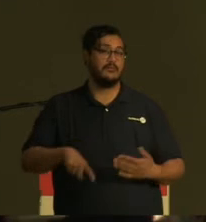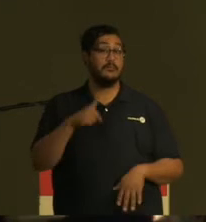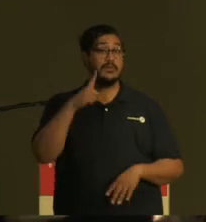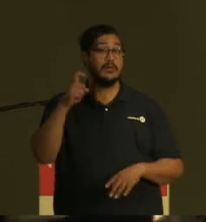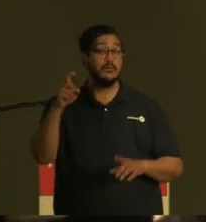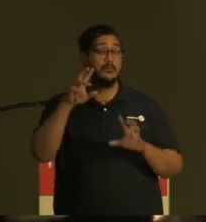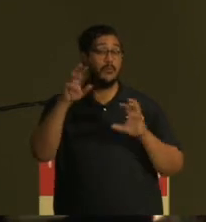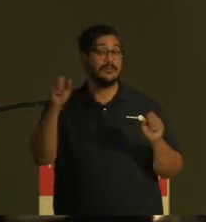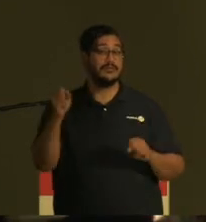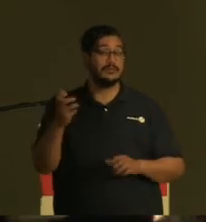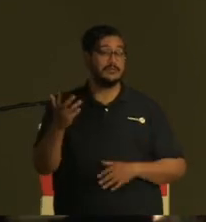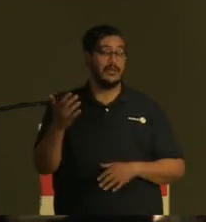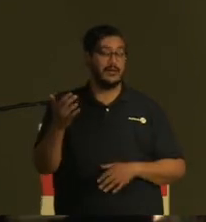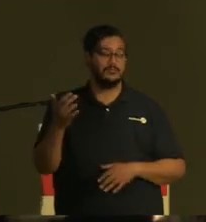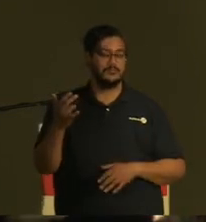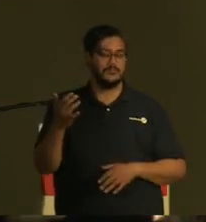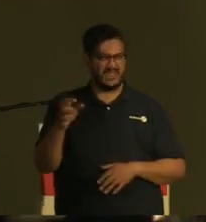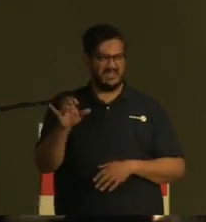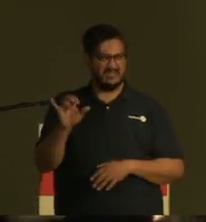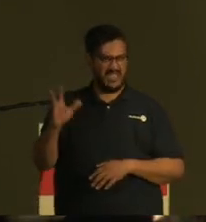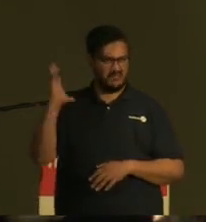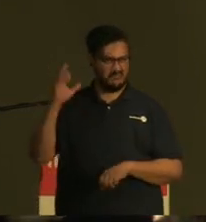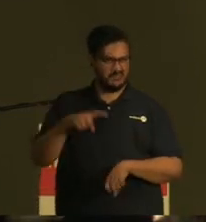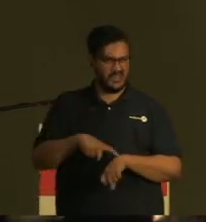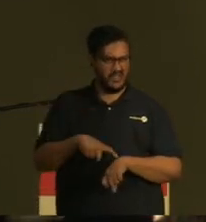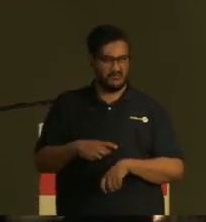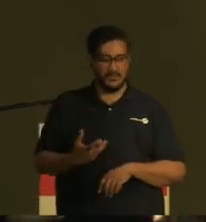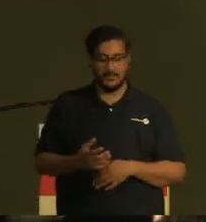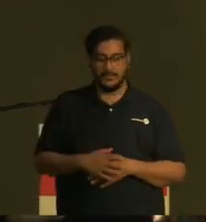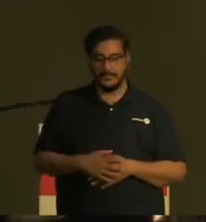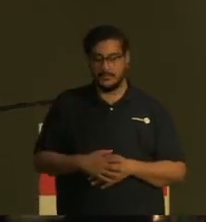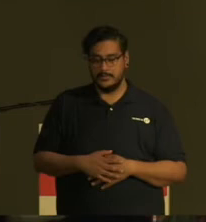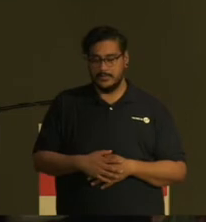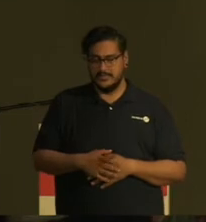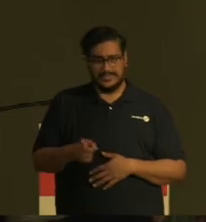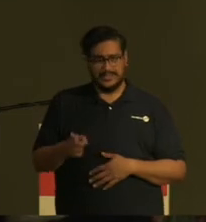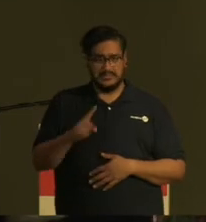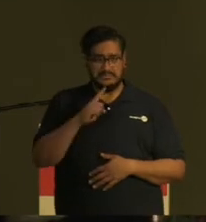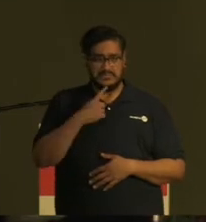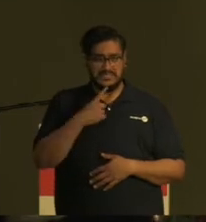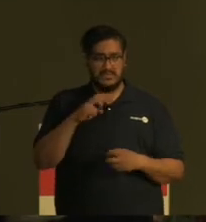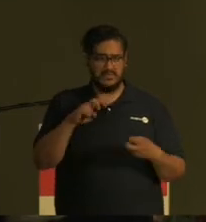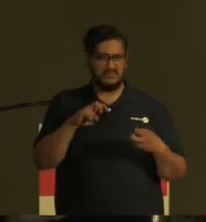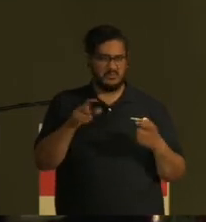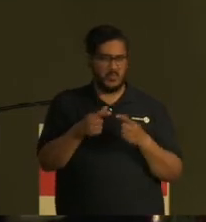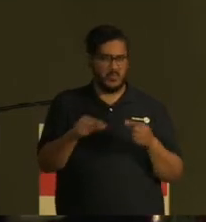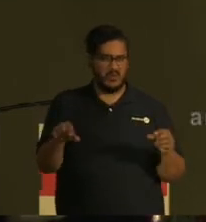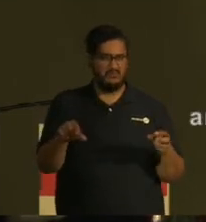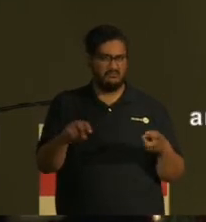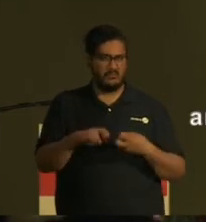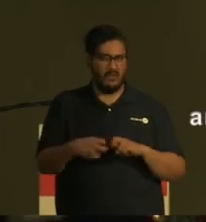presidente en ese momento, que tuvo un grave problema diplomático con